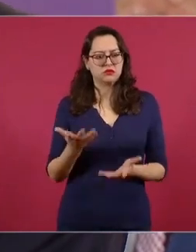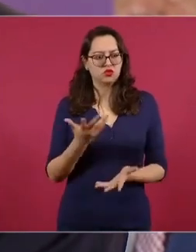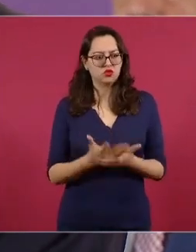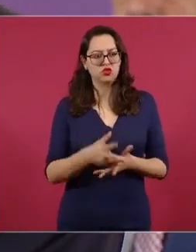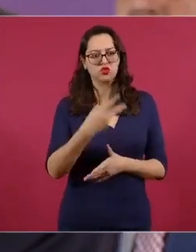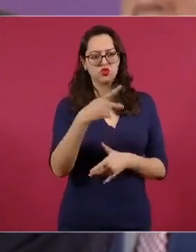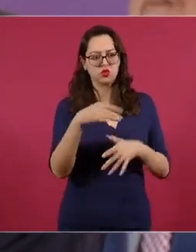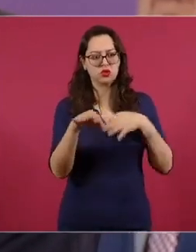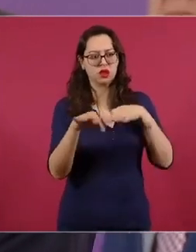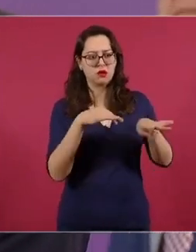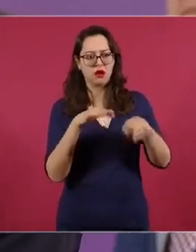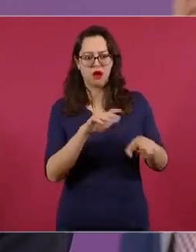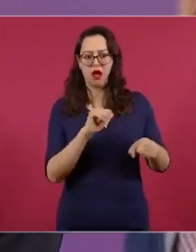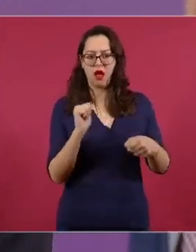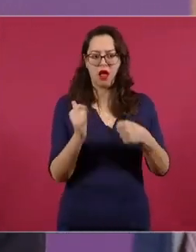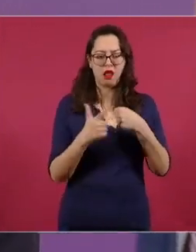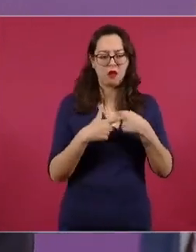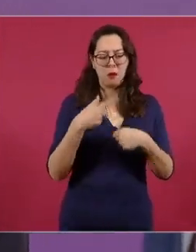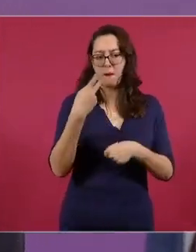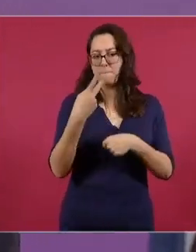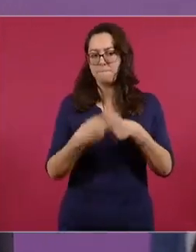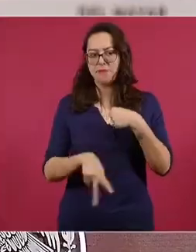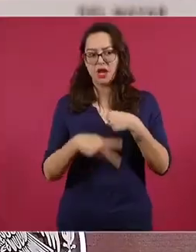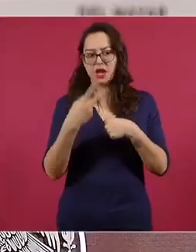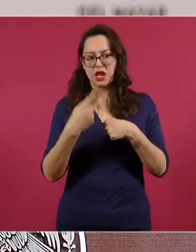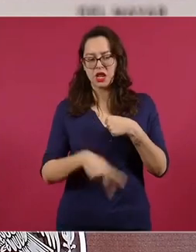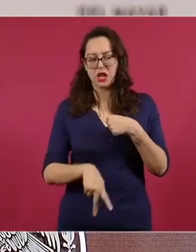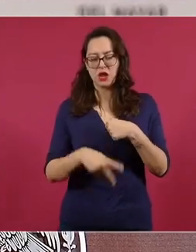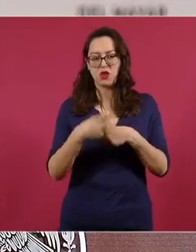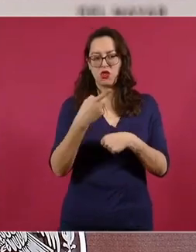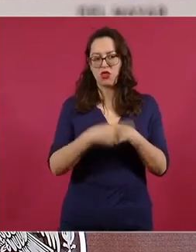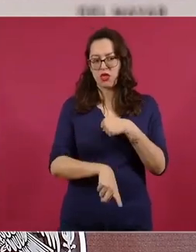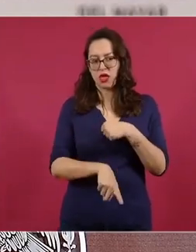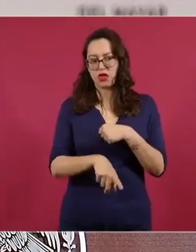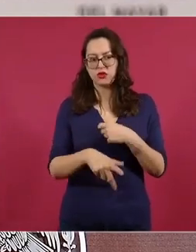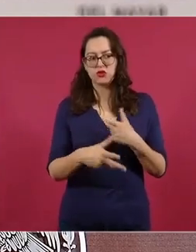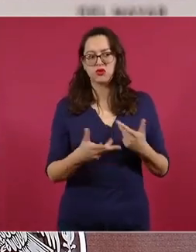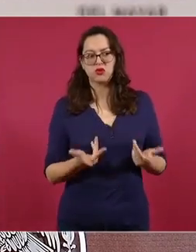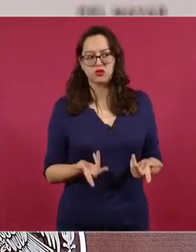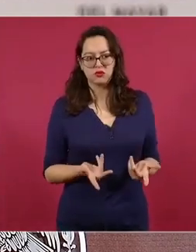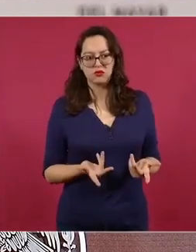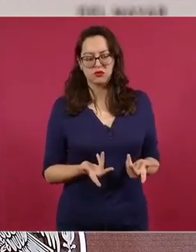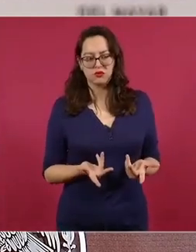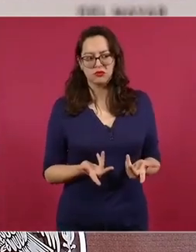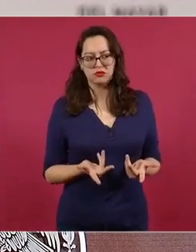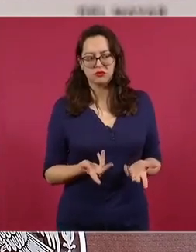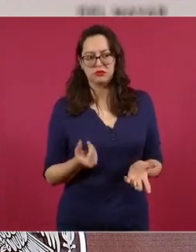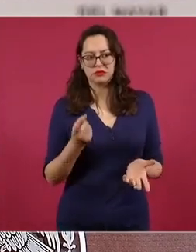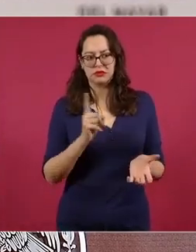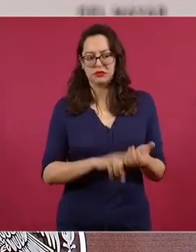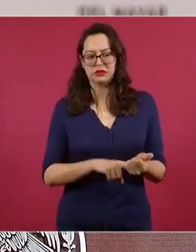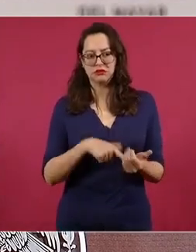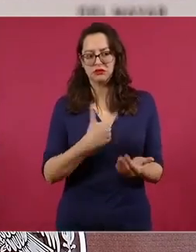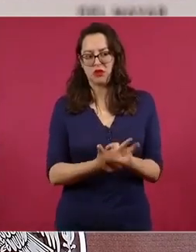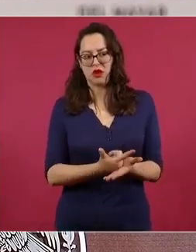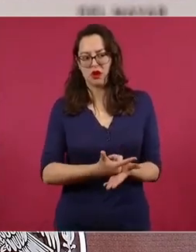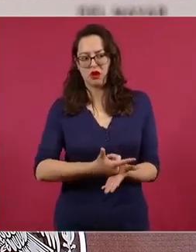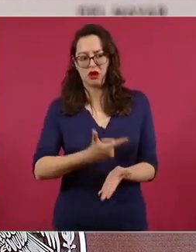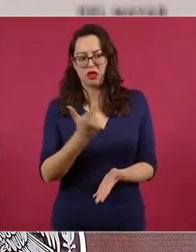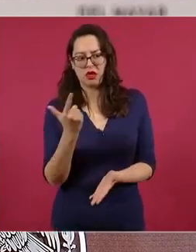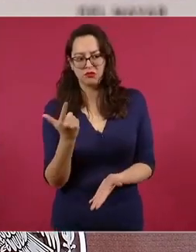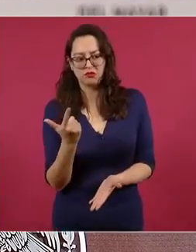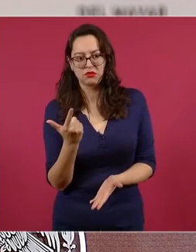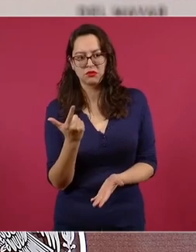la estabilidad y el funcionamiento del sistema financiero, porque están haciendo operaciones que